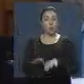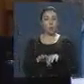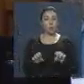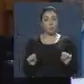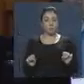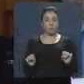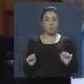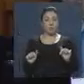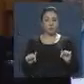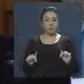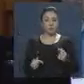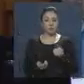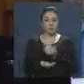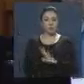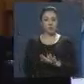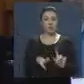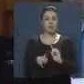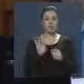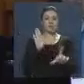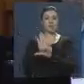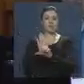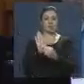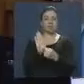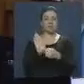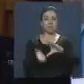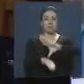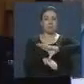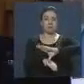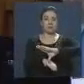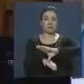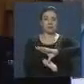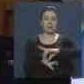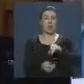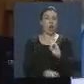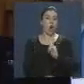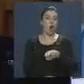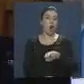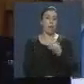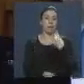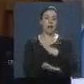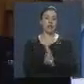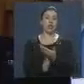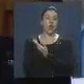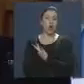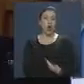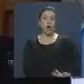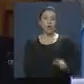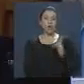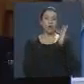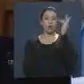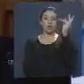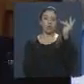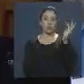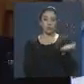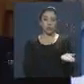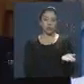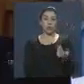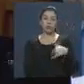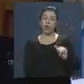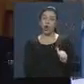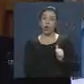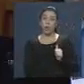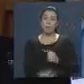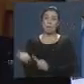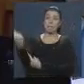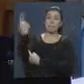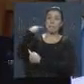compromisos, hoy la gratuidad será una ley en este país. Será, por tanto, obligatoria para todos los gobiernos que vengan. Y porque cumplimos el